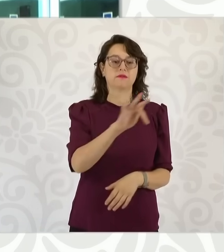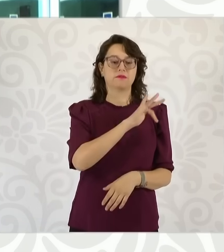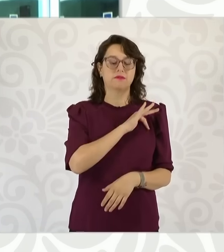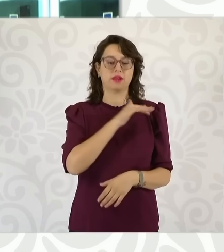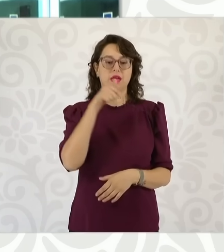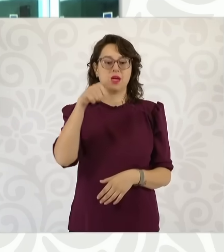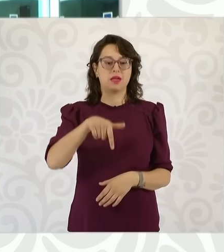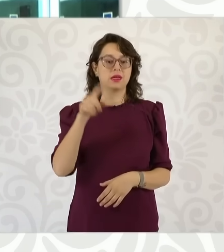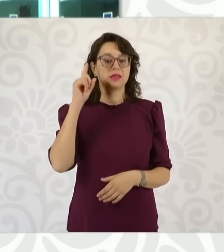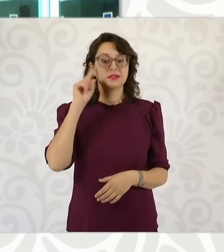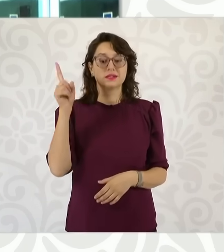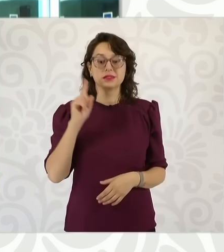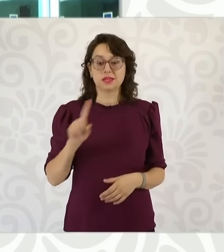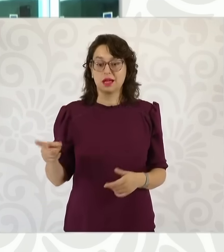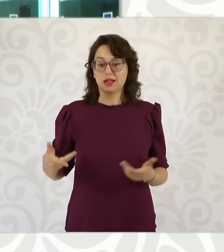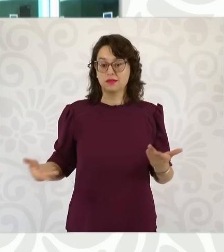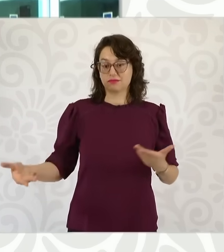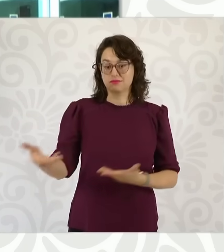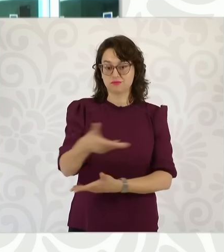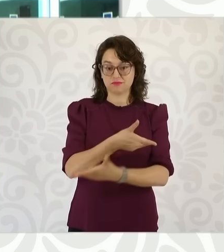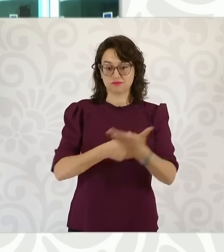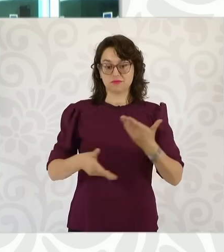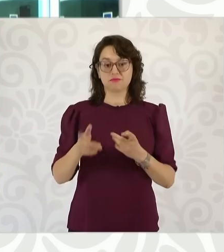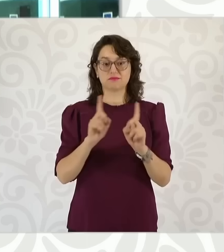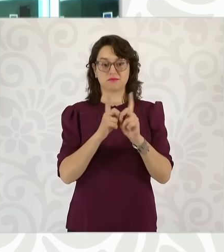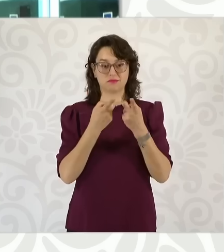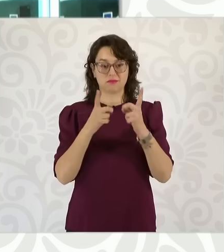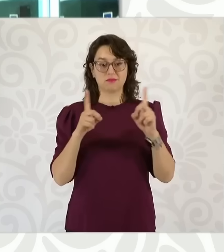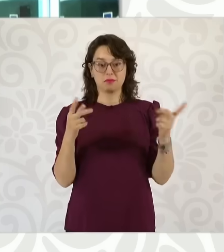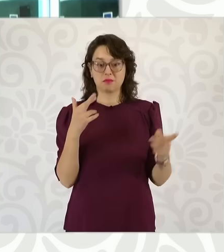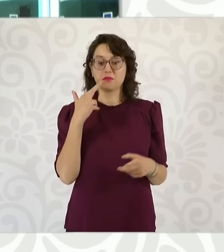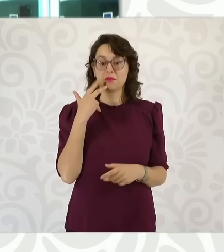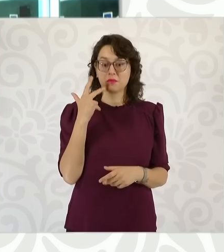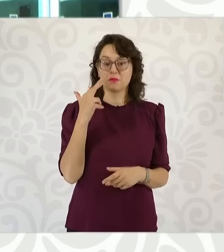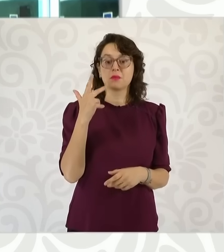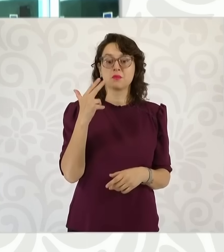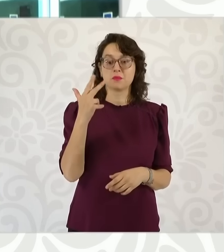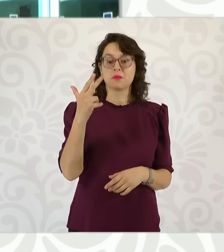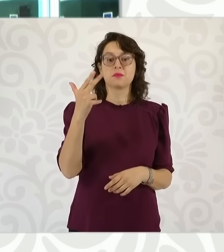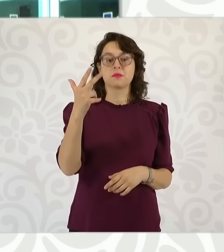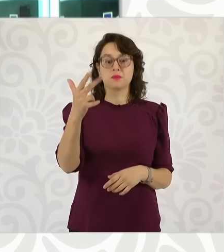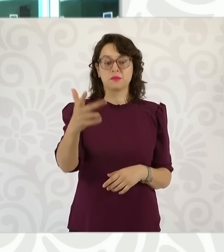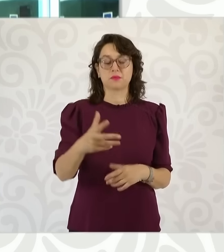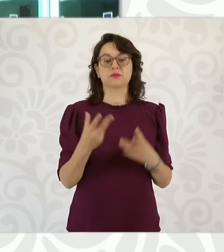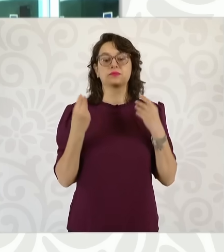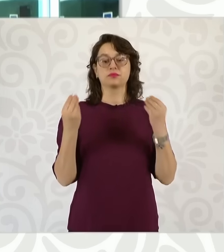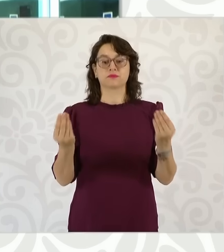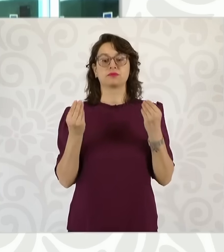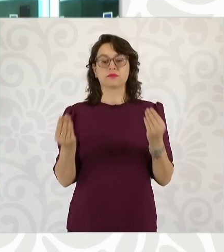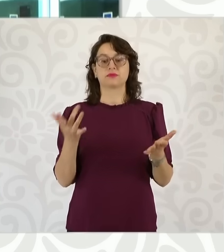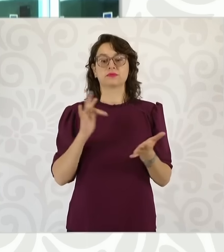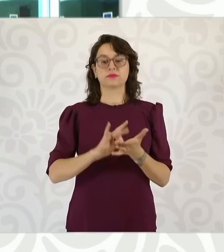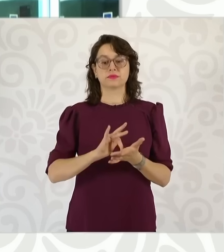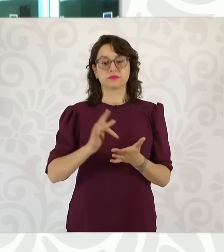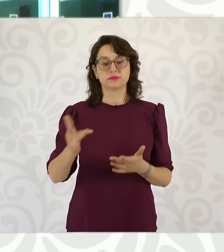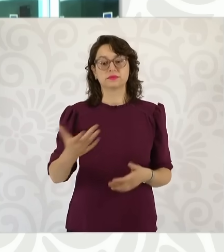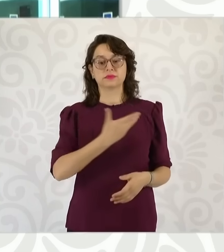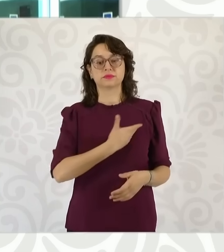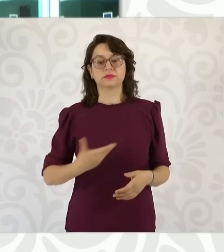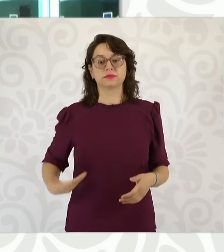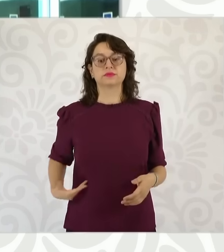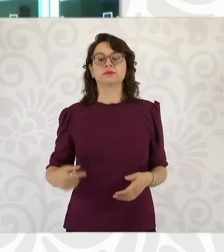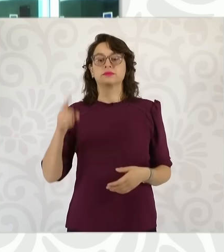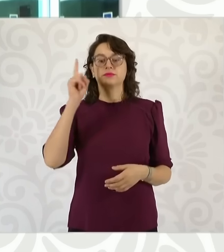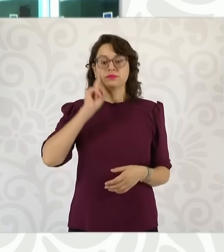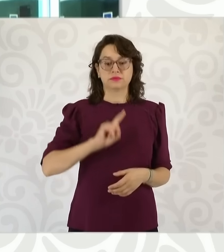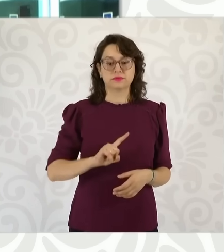Zacatecas todo ese desarrollo que está llevando a cabo en toda nuestra república. Muchas gracias, presidenta, por